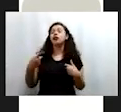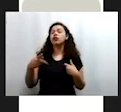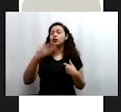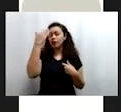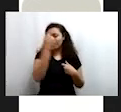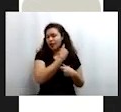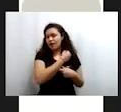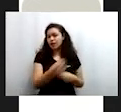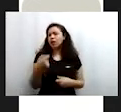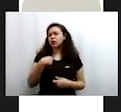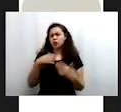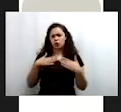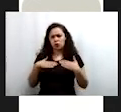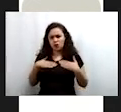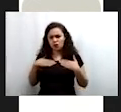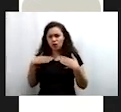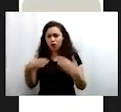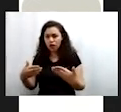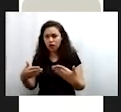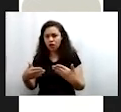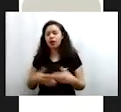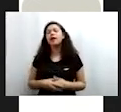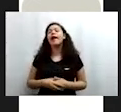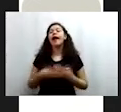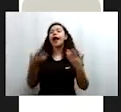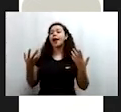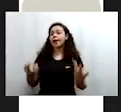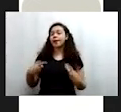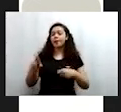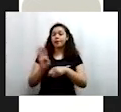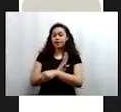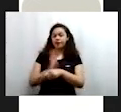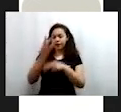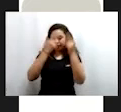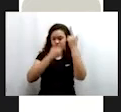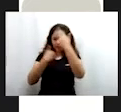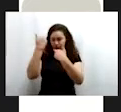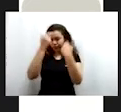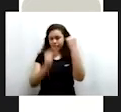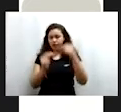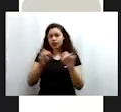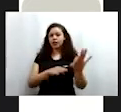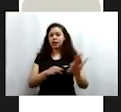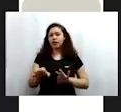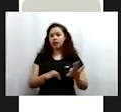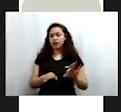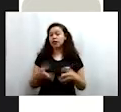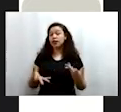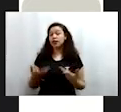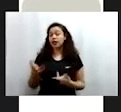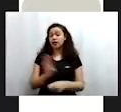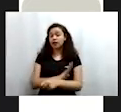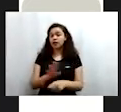cada uno de ellos. De ahí que el beneficio del análisis del puesto también va directamente a